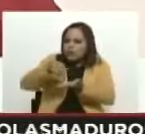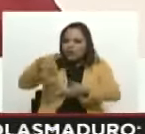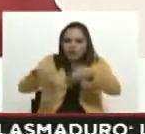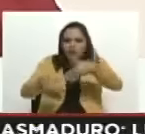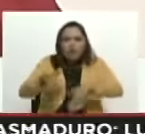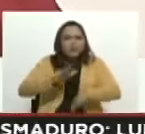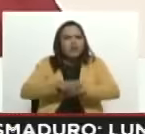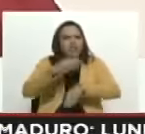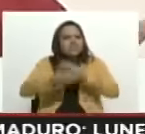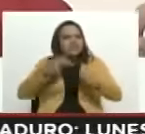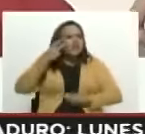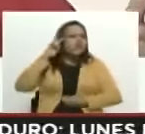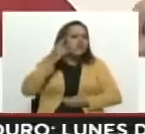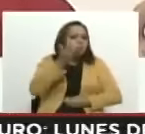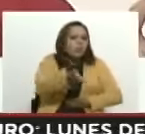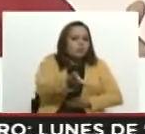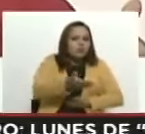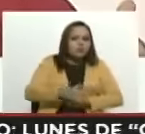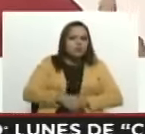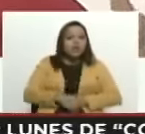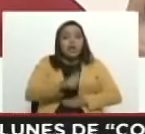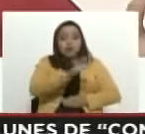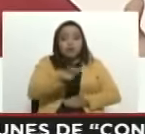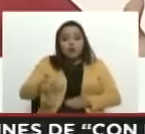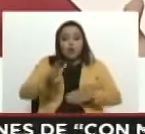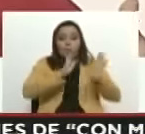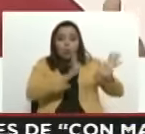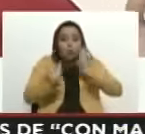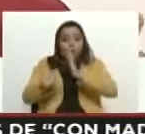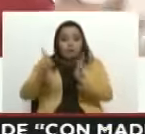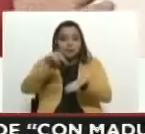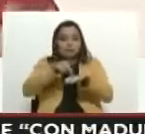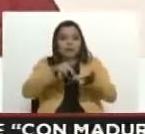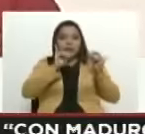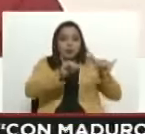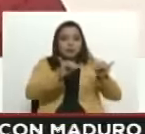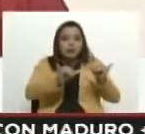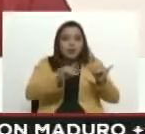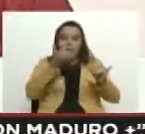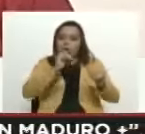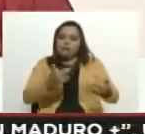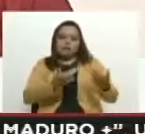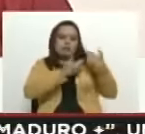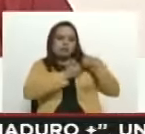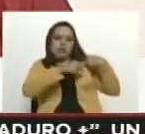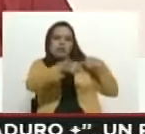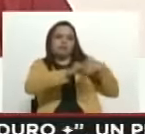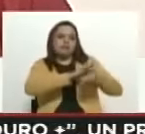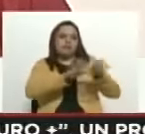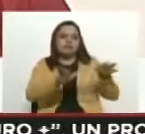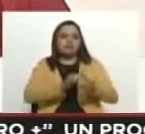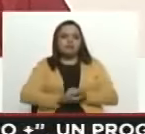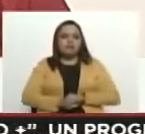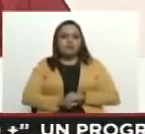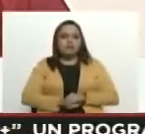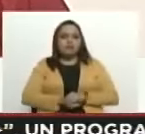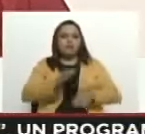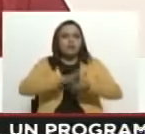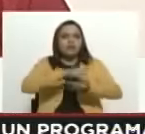están engañando. Y los que organizaron esto y los que participaron en esto, bueno, tendrán su responsabilidad, pues. Porque